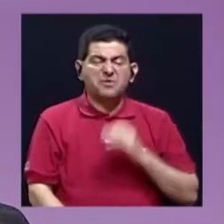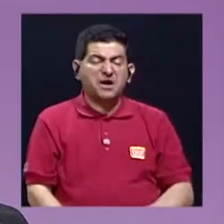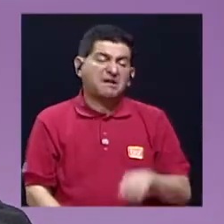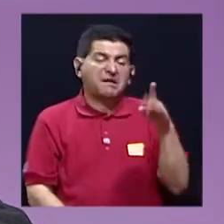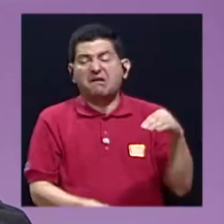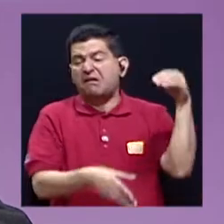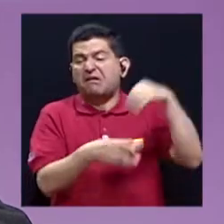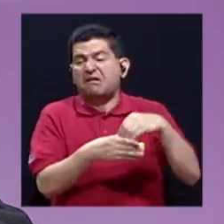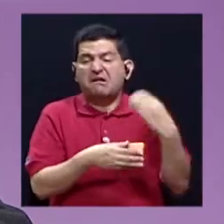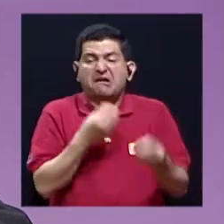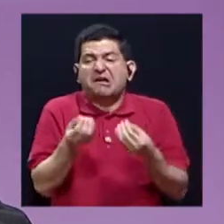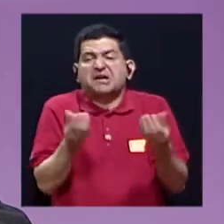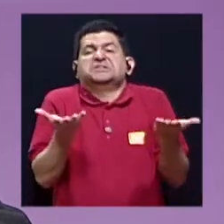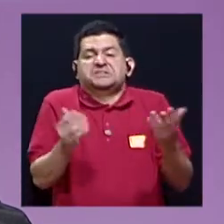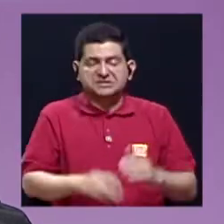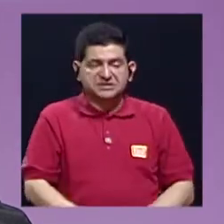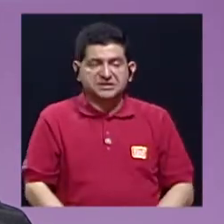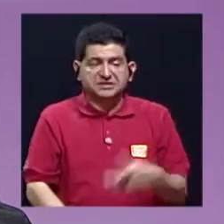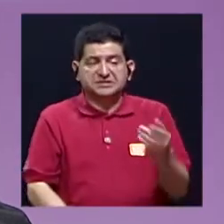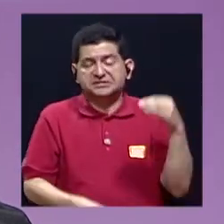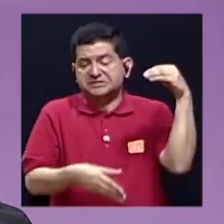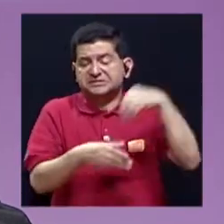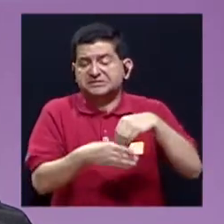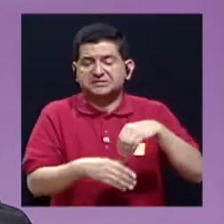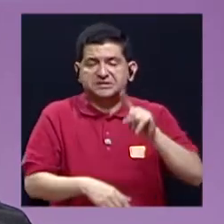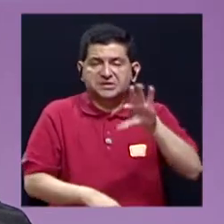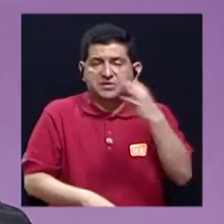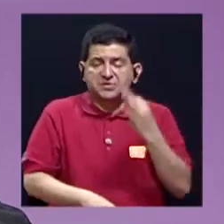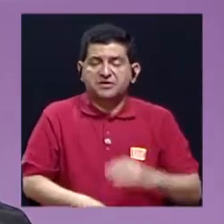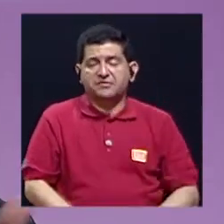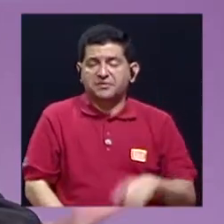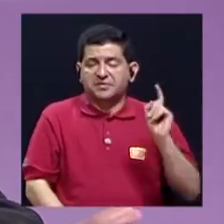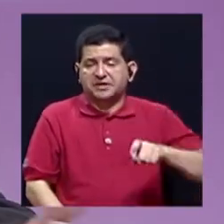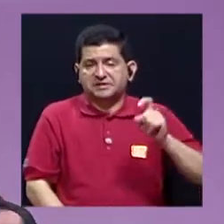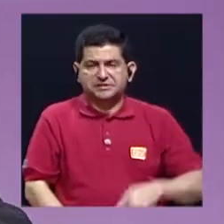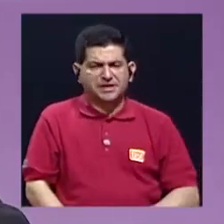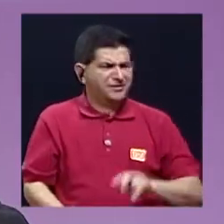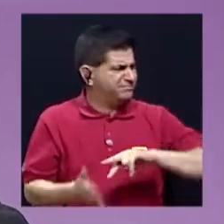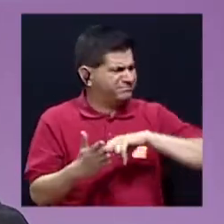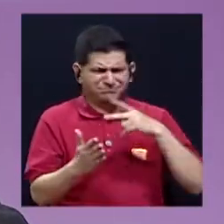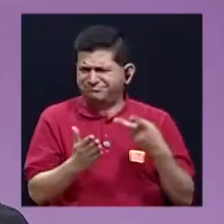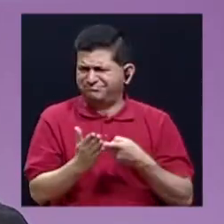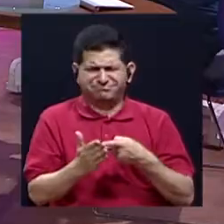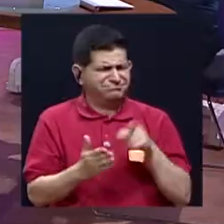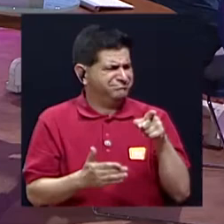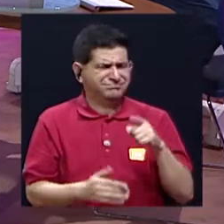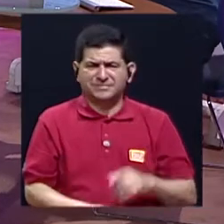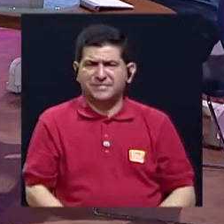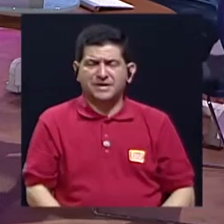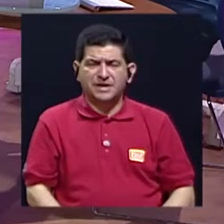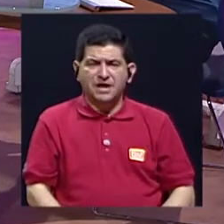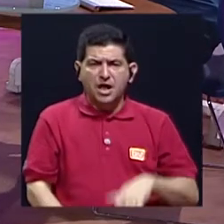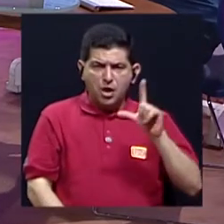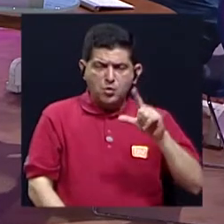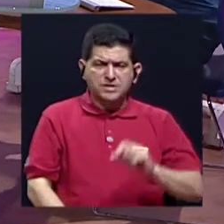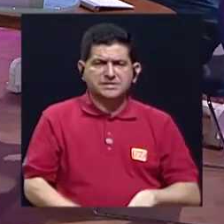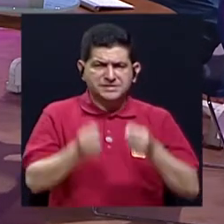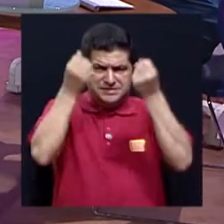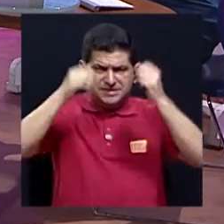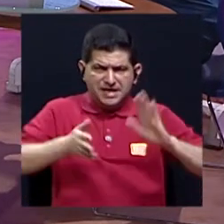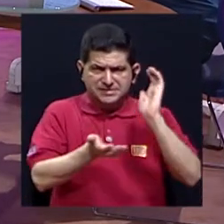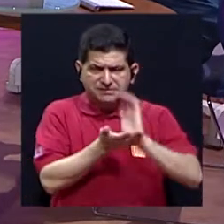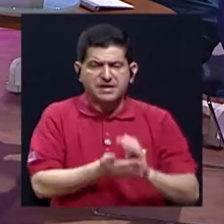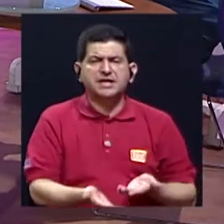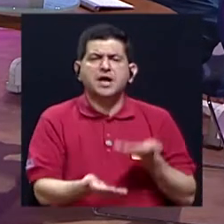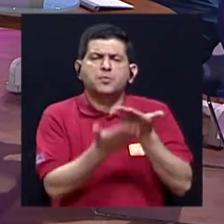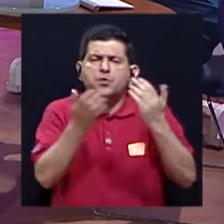ni modo, no tenemos opción, hay que meterla, ¿verdad? De alguna forma tenía que entrar, y no se trata de eso. Dice Luisa de Sabanilla, pregunta si existe algún tipo